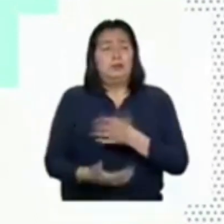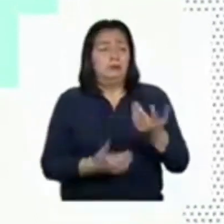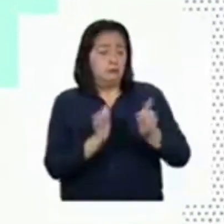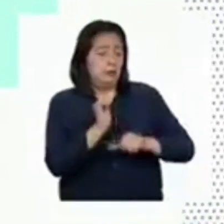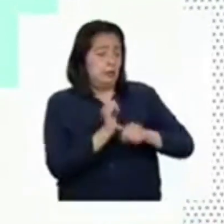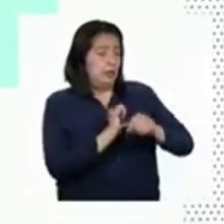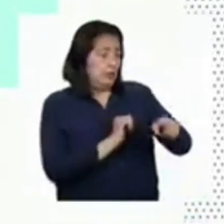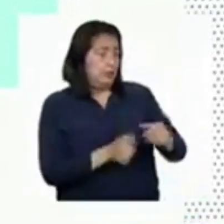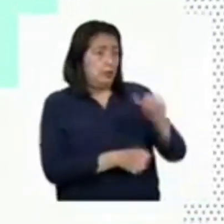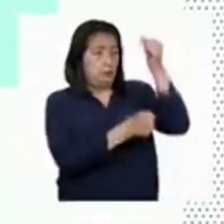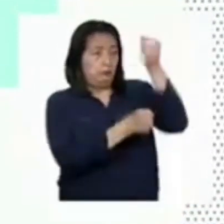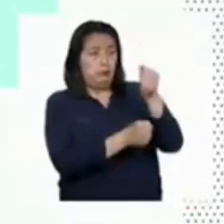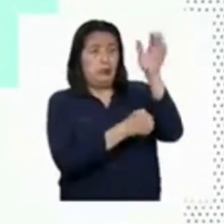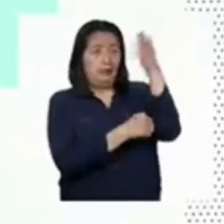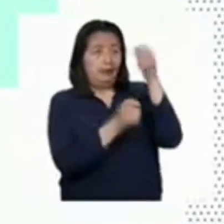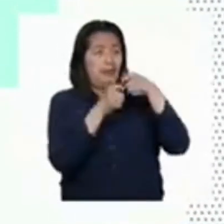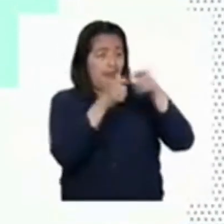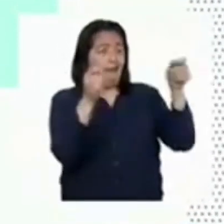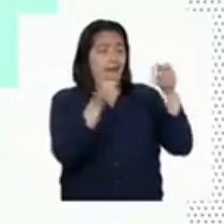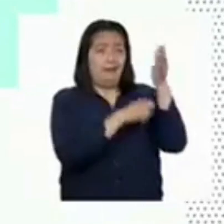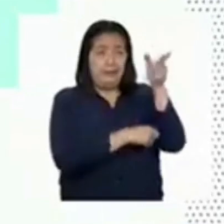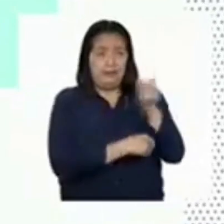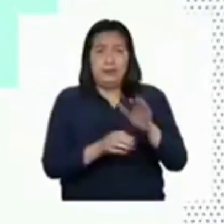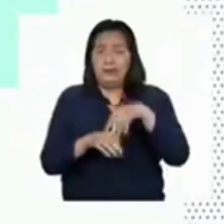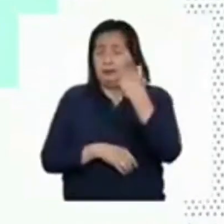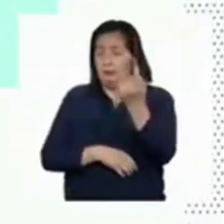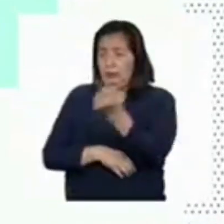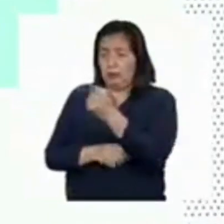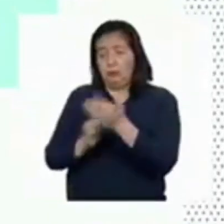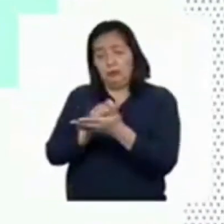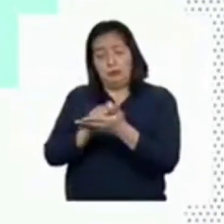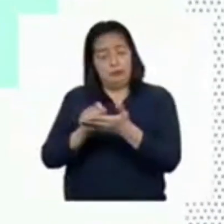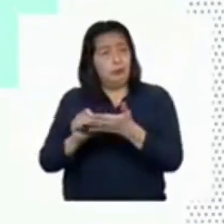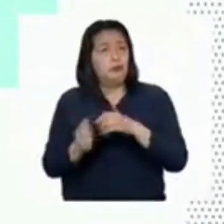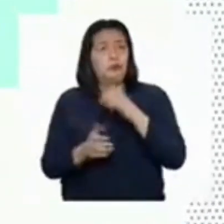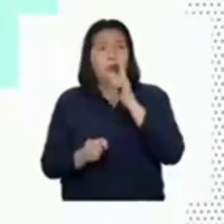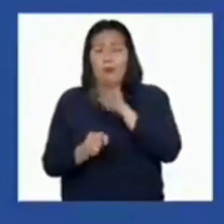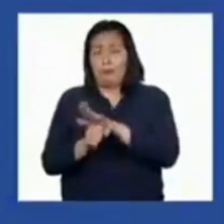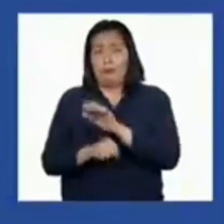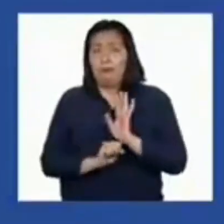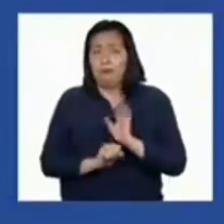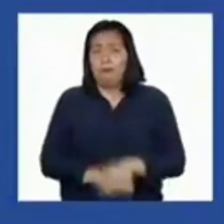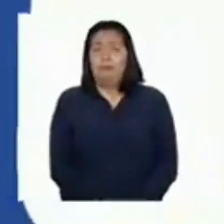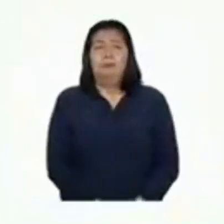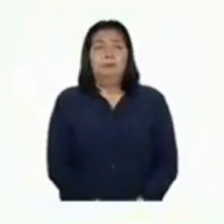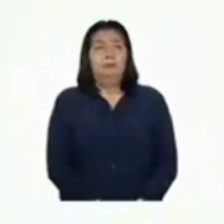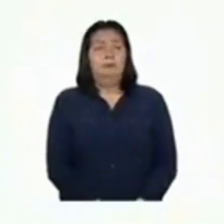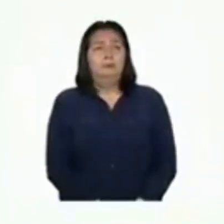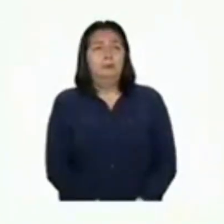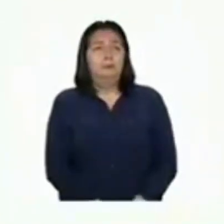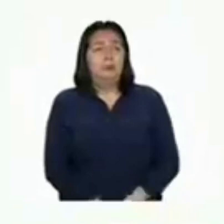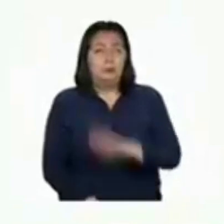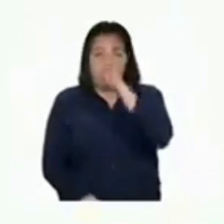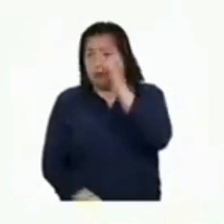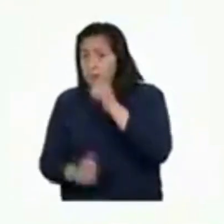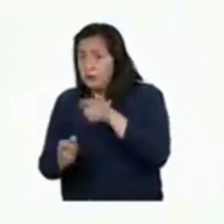hermanito colocaría la bandera en la ventana de la casa. Luego, cada uno escribirá y leerá su compromiso. Chicas y